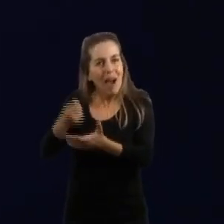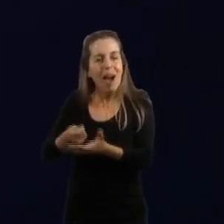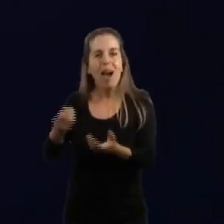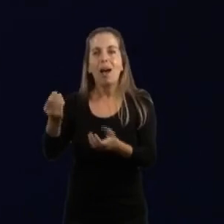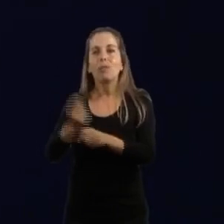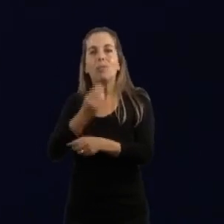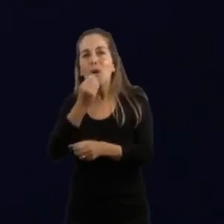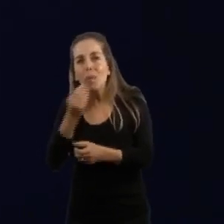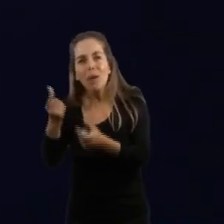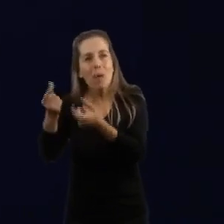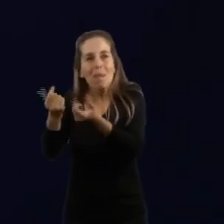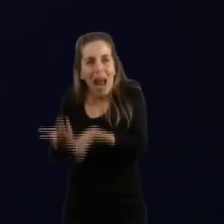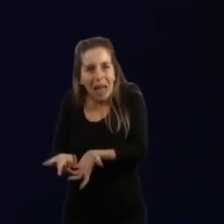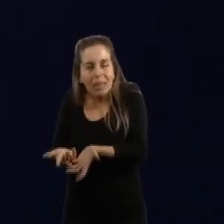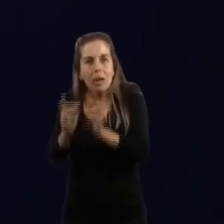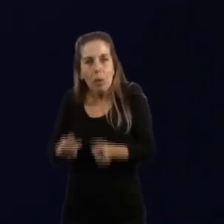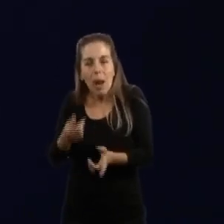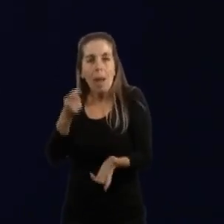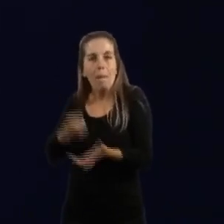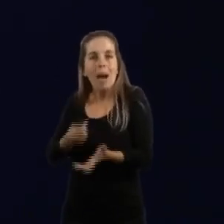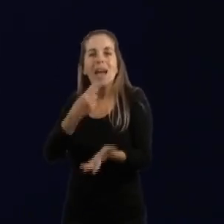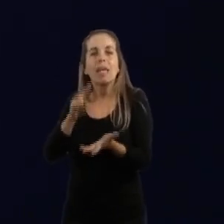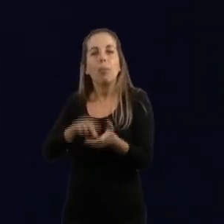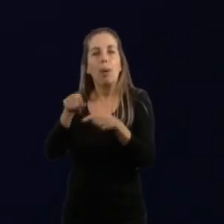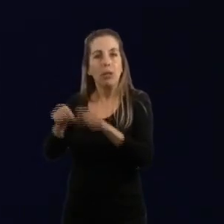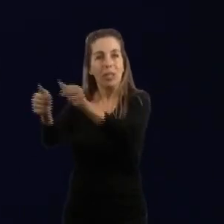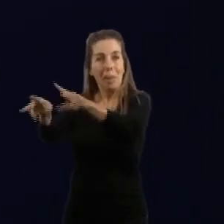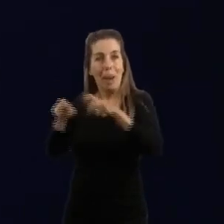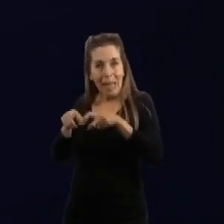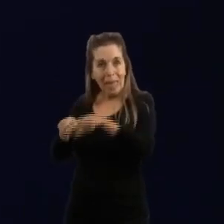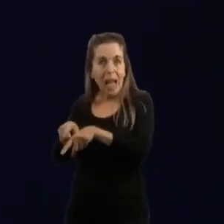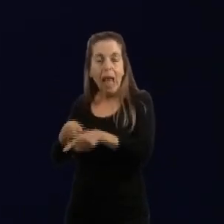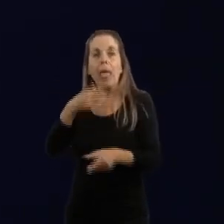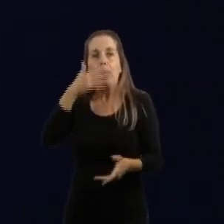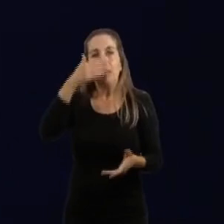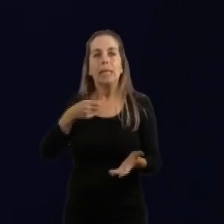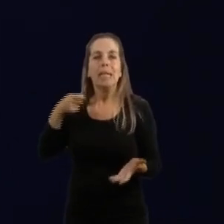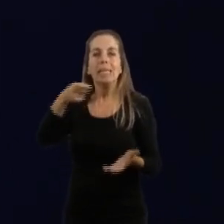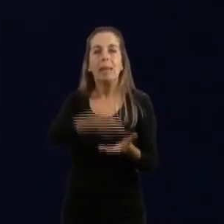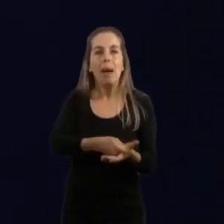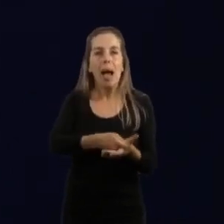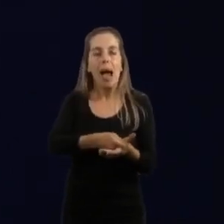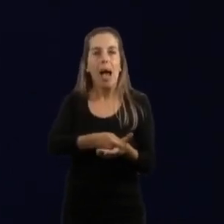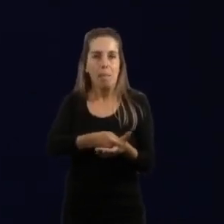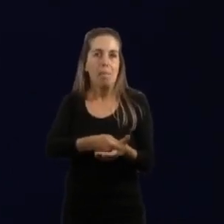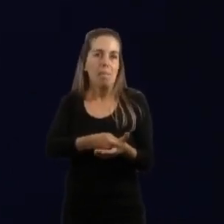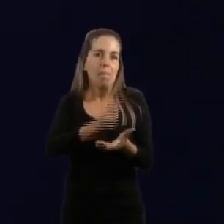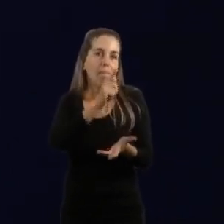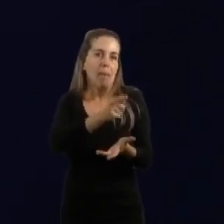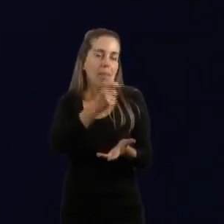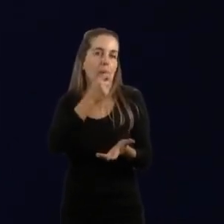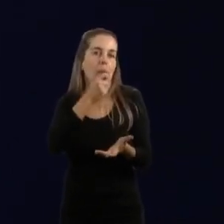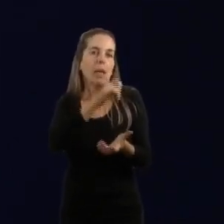sus impuestos, una ruta ineficiente para que la utilicen aquellos que efectivamente no solo comen todos los días, sino que tienen